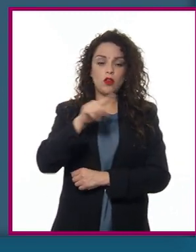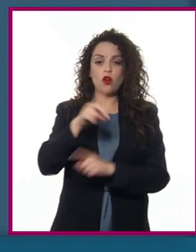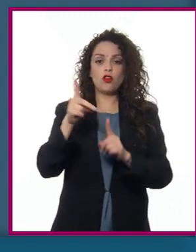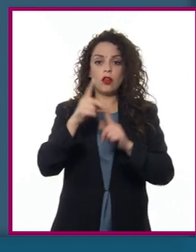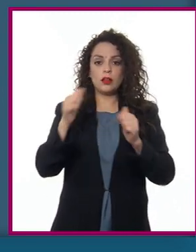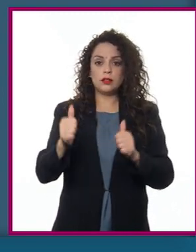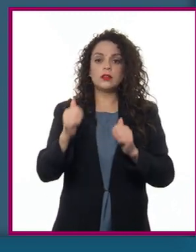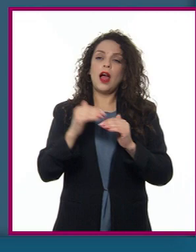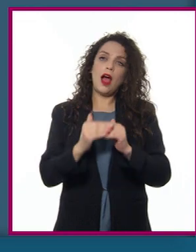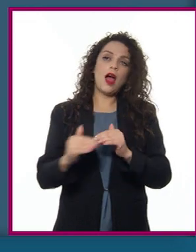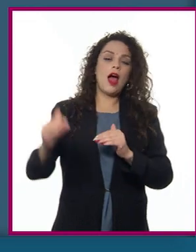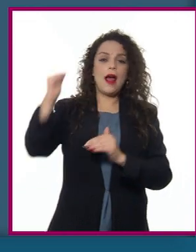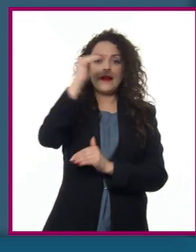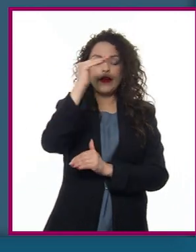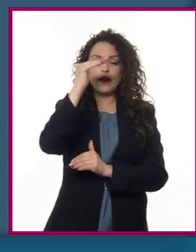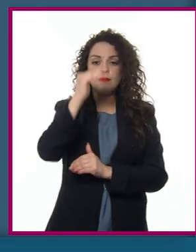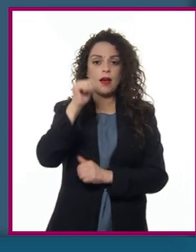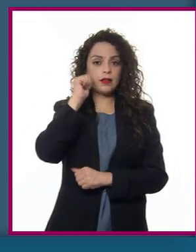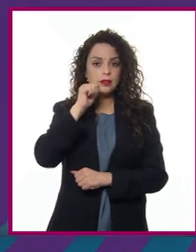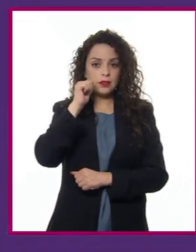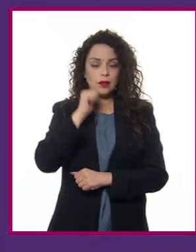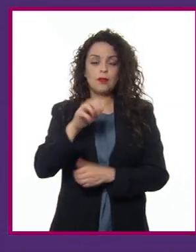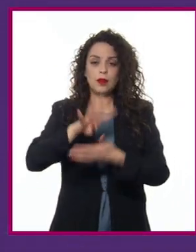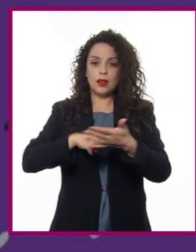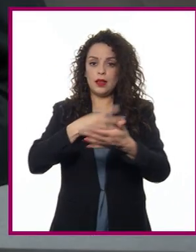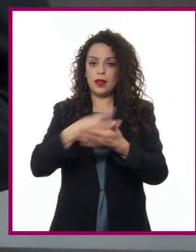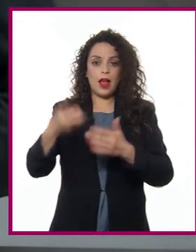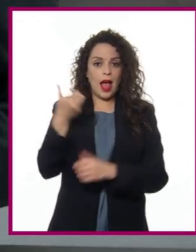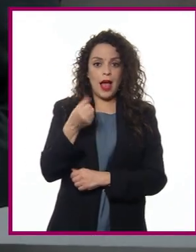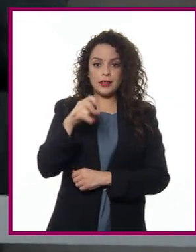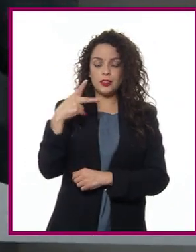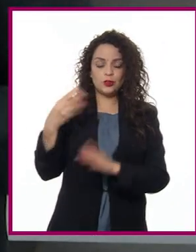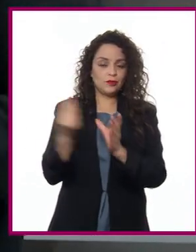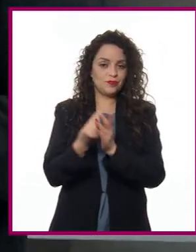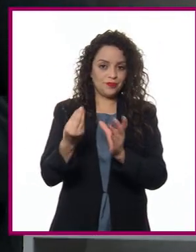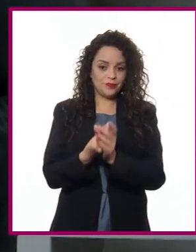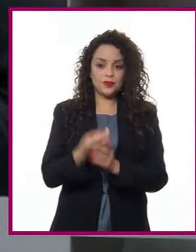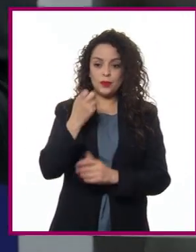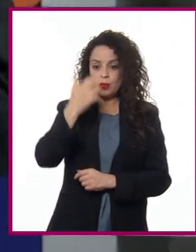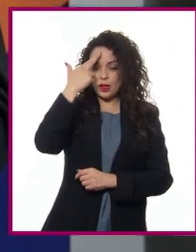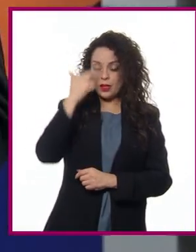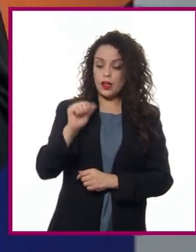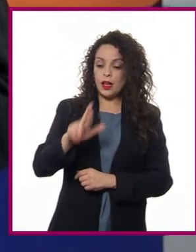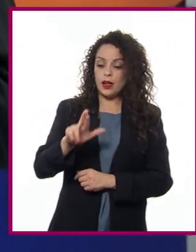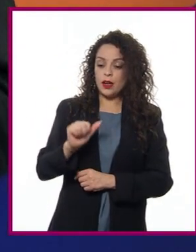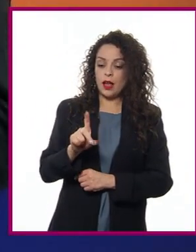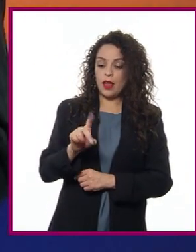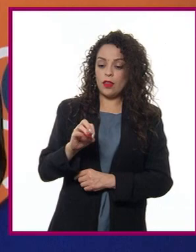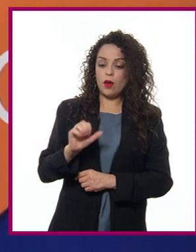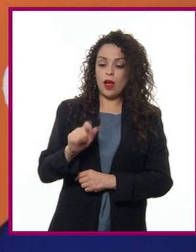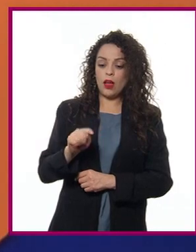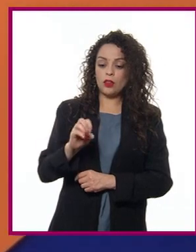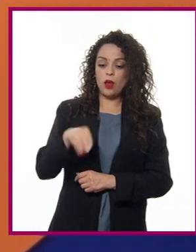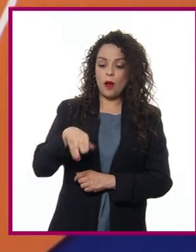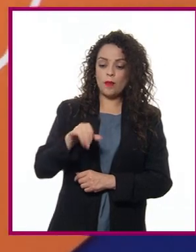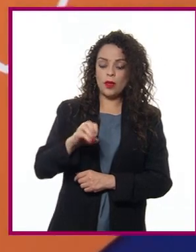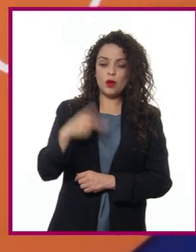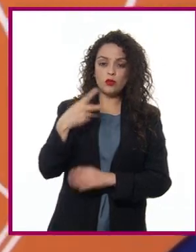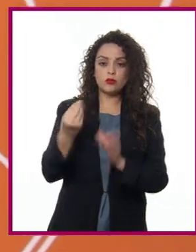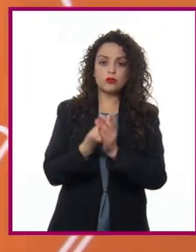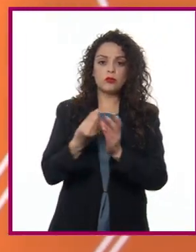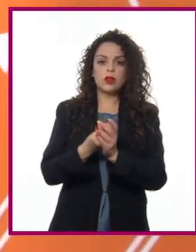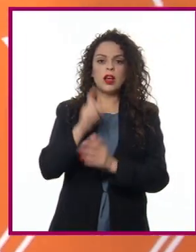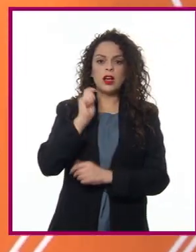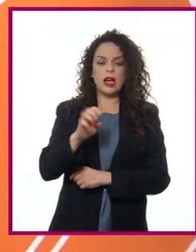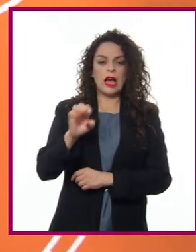situados en la parte superior de la tabla periódica. Por eso, el radio atómico es una de las propiedades periódicas de los